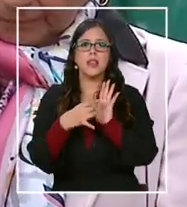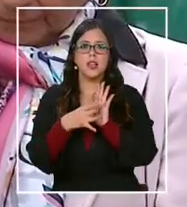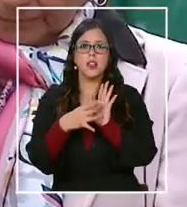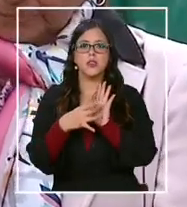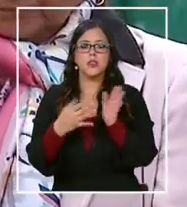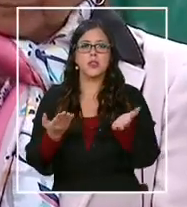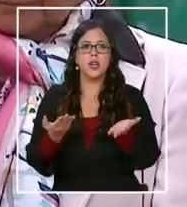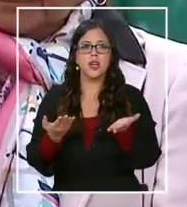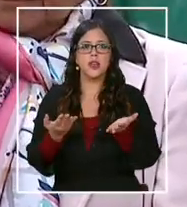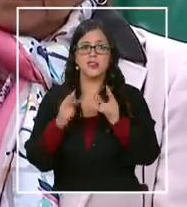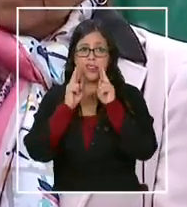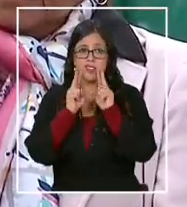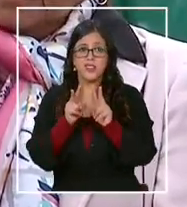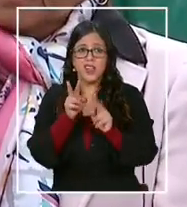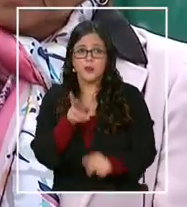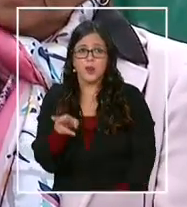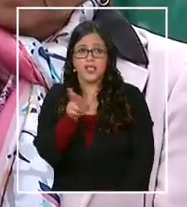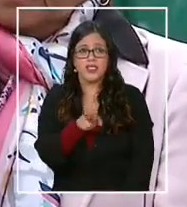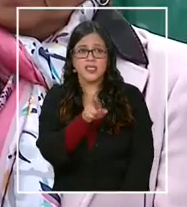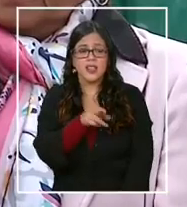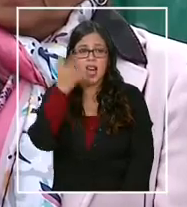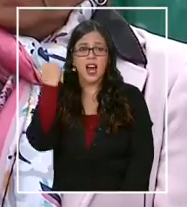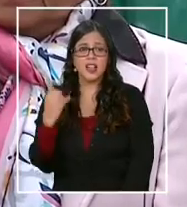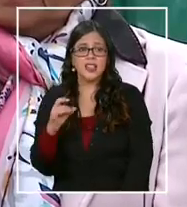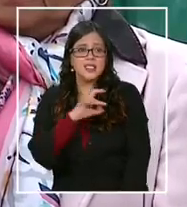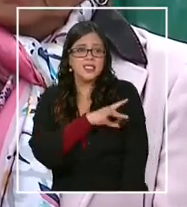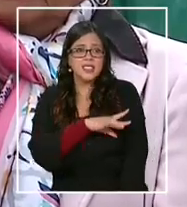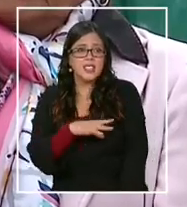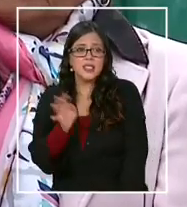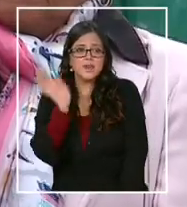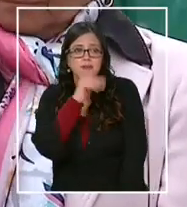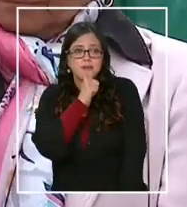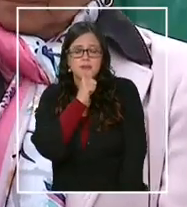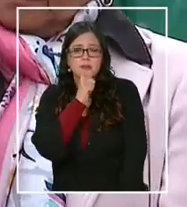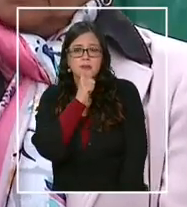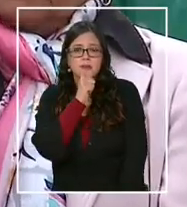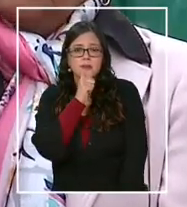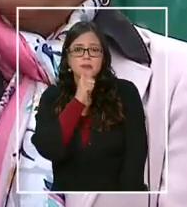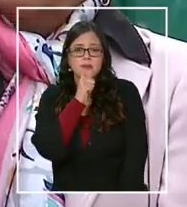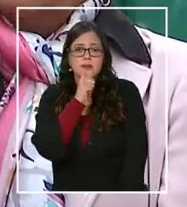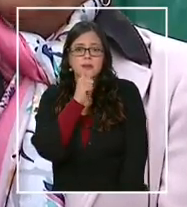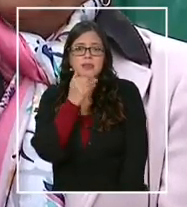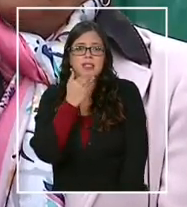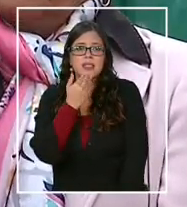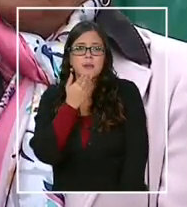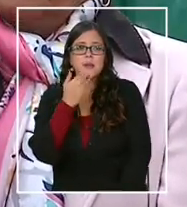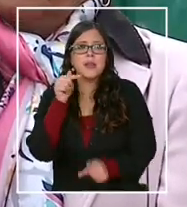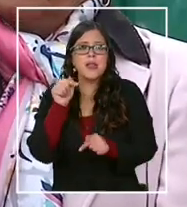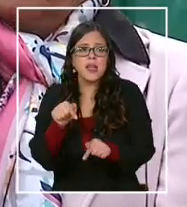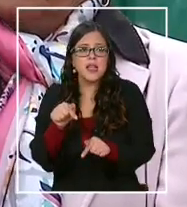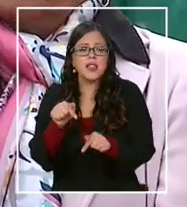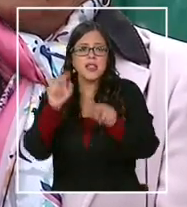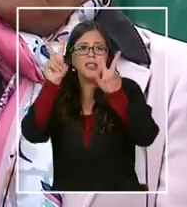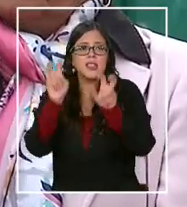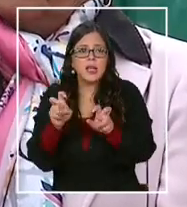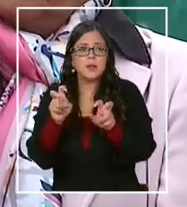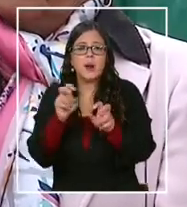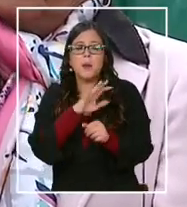vemos periódicamente y que antes en Chile no eran habituales. Y también a prácticas para cometer estos